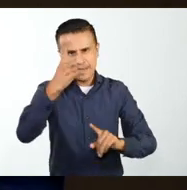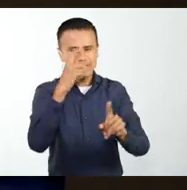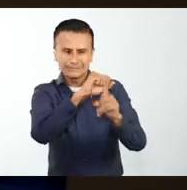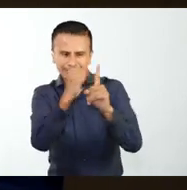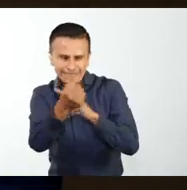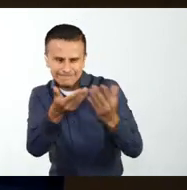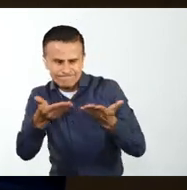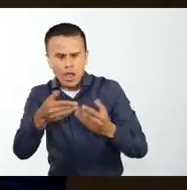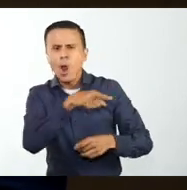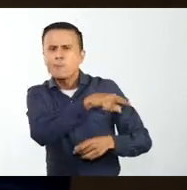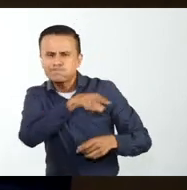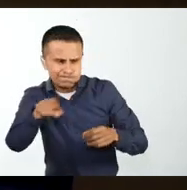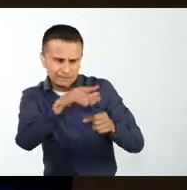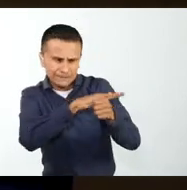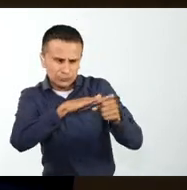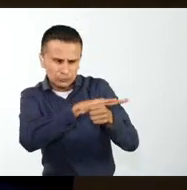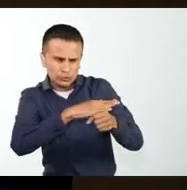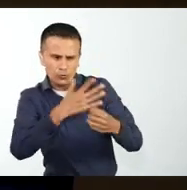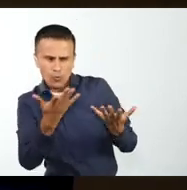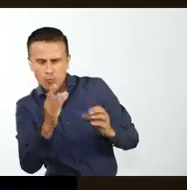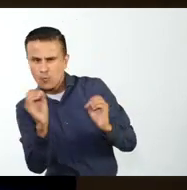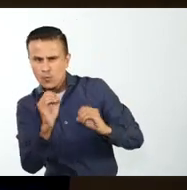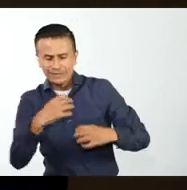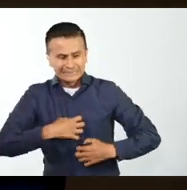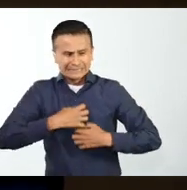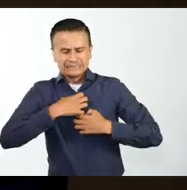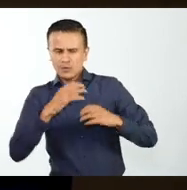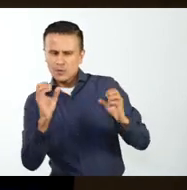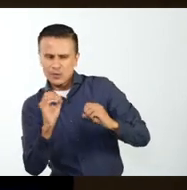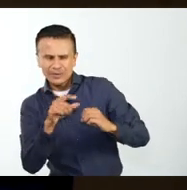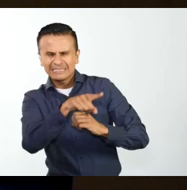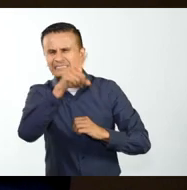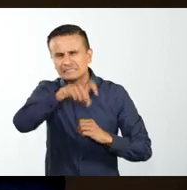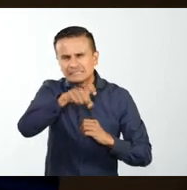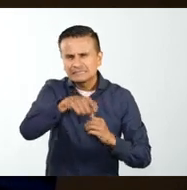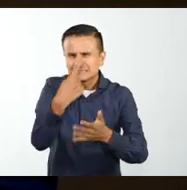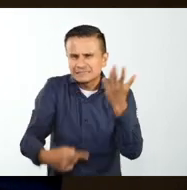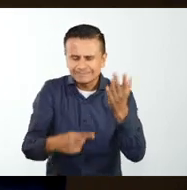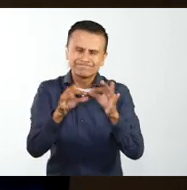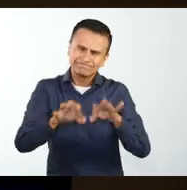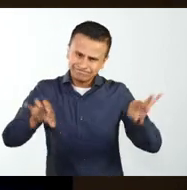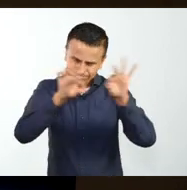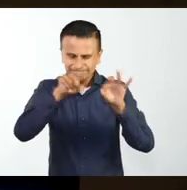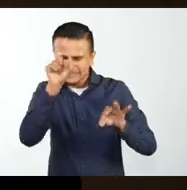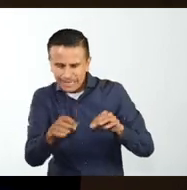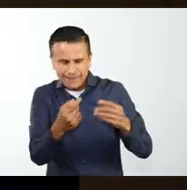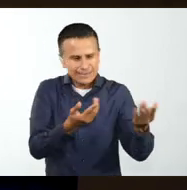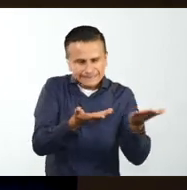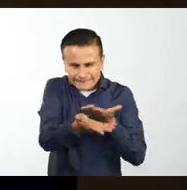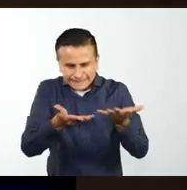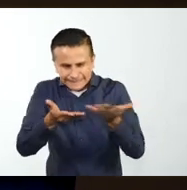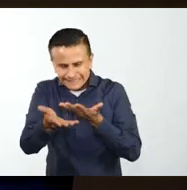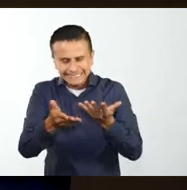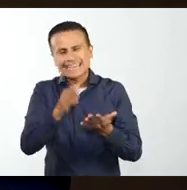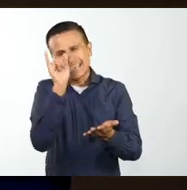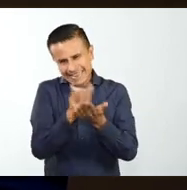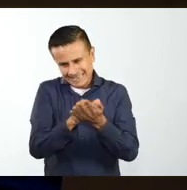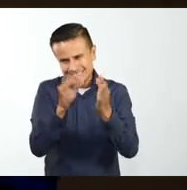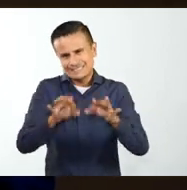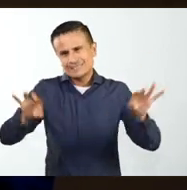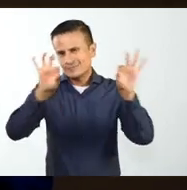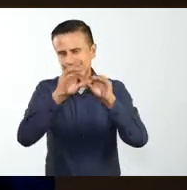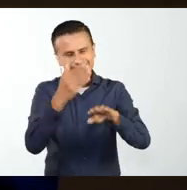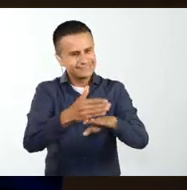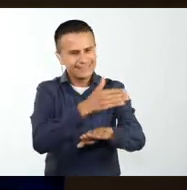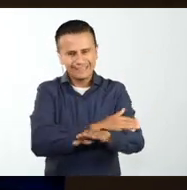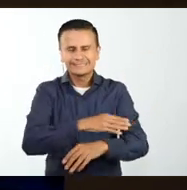en diálogo social para reconocer cuáles son las necesidades y temores de la sociedad, para poder moderar los